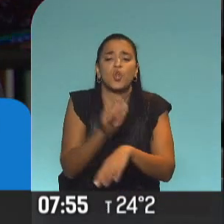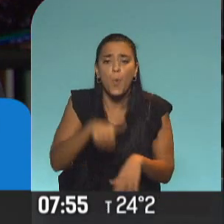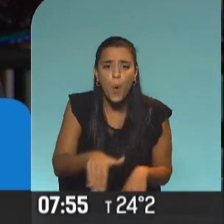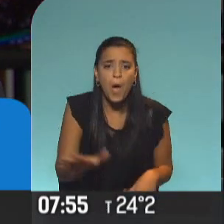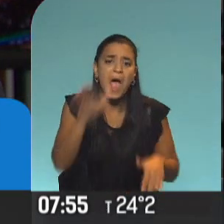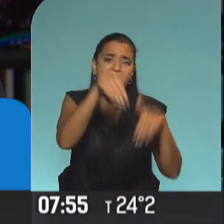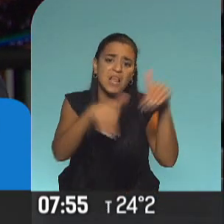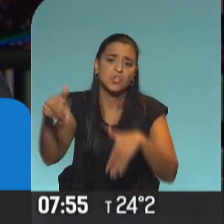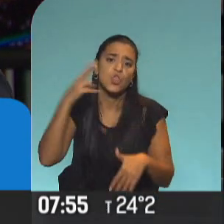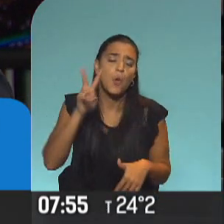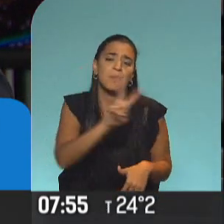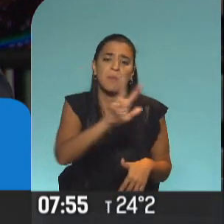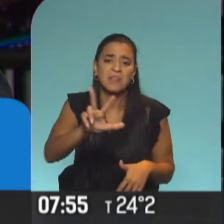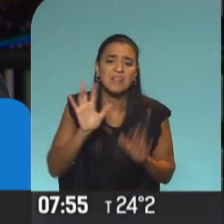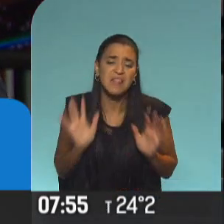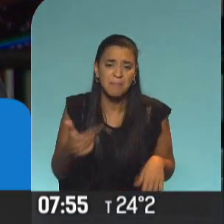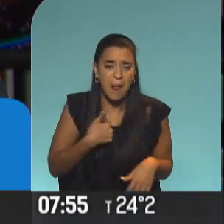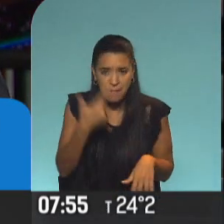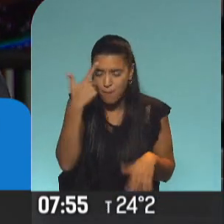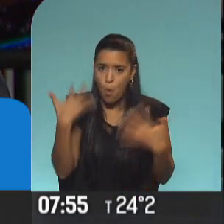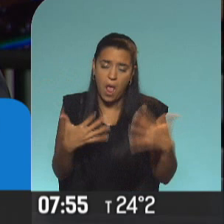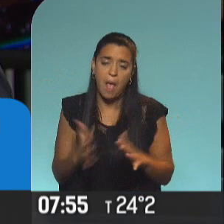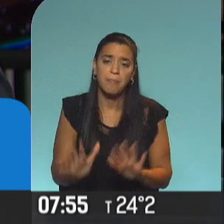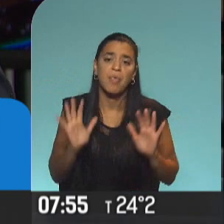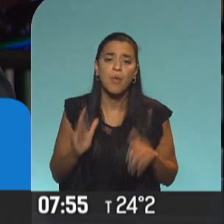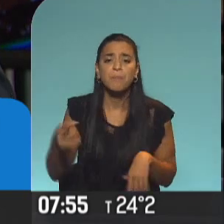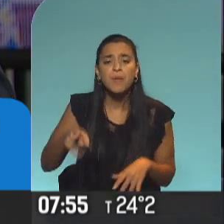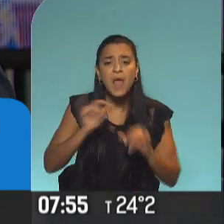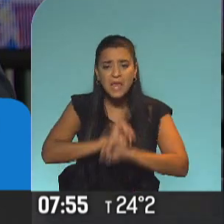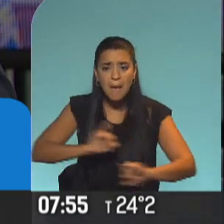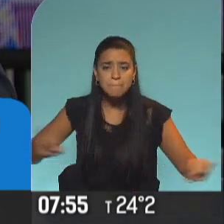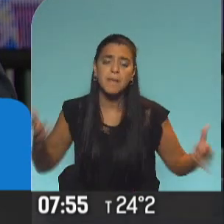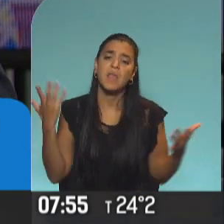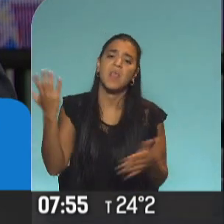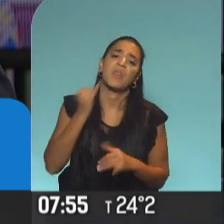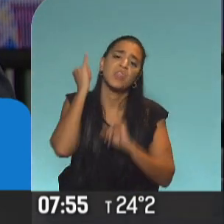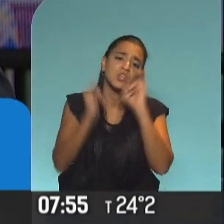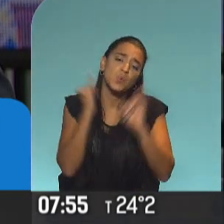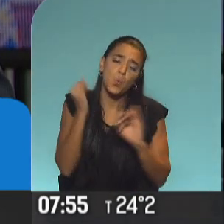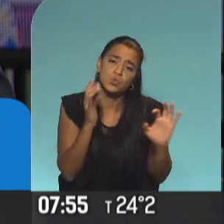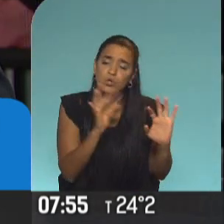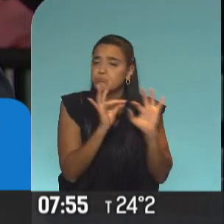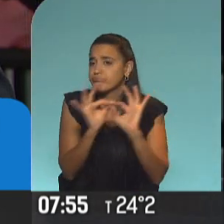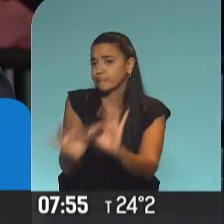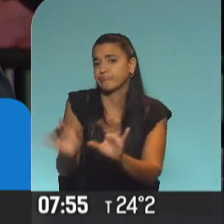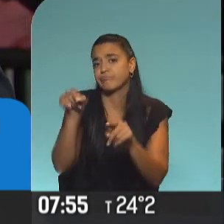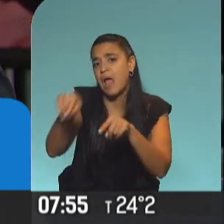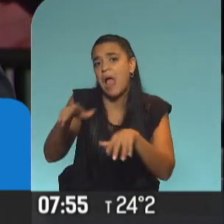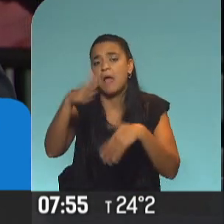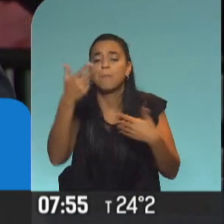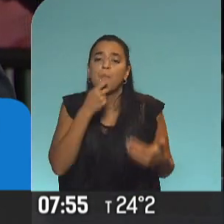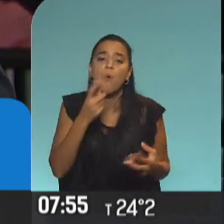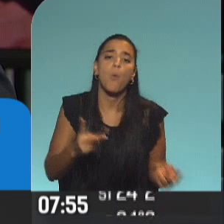para las elecciones del 2023, pero de todas maneras está en campaña y hace un discurso a tono. Esto de